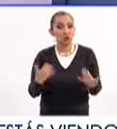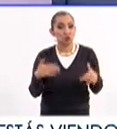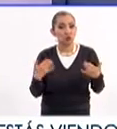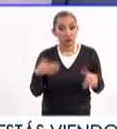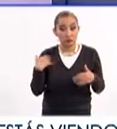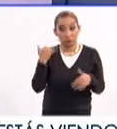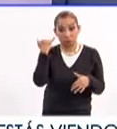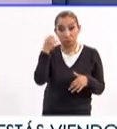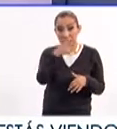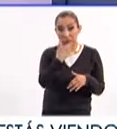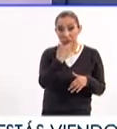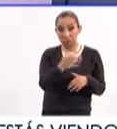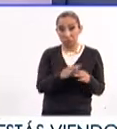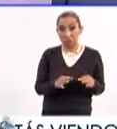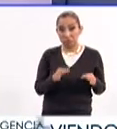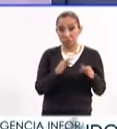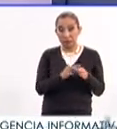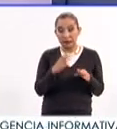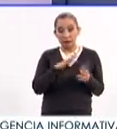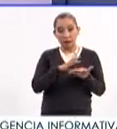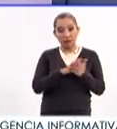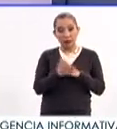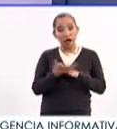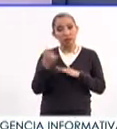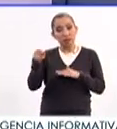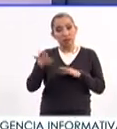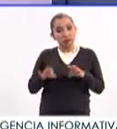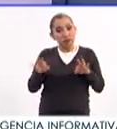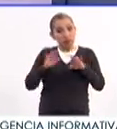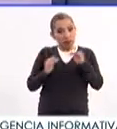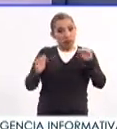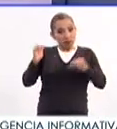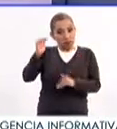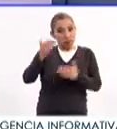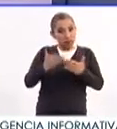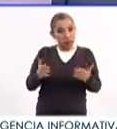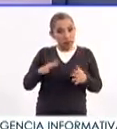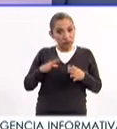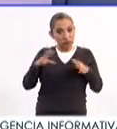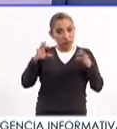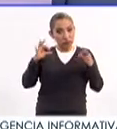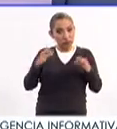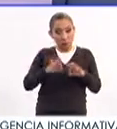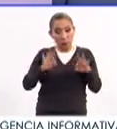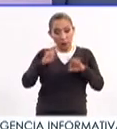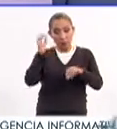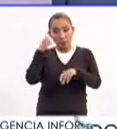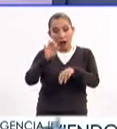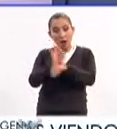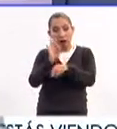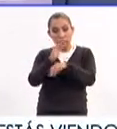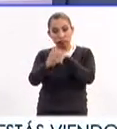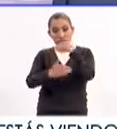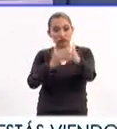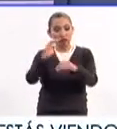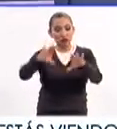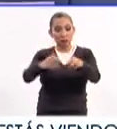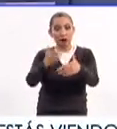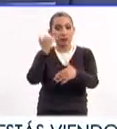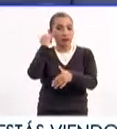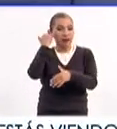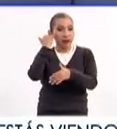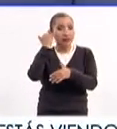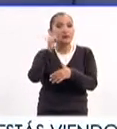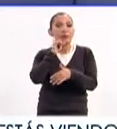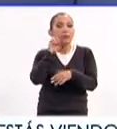esta iniciativa es muy importante, se ha vuelto, ha tornado una importancia fundamental para la protección y el desarrollo de las comunidades indígenas,